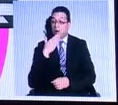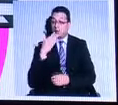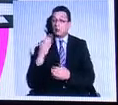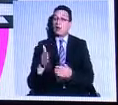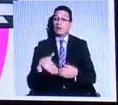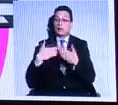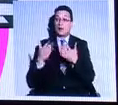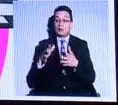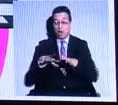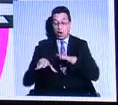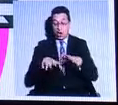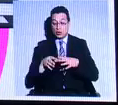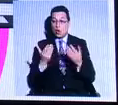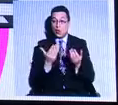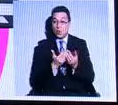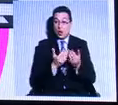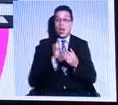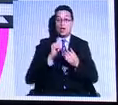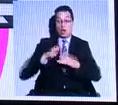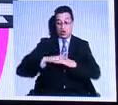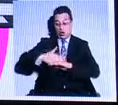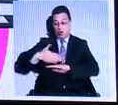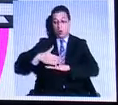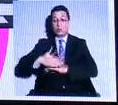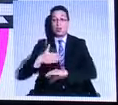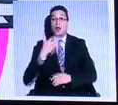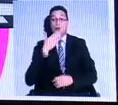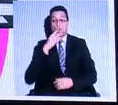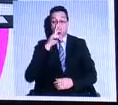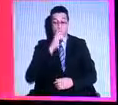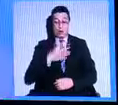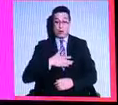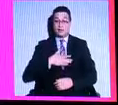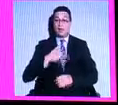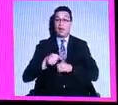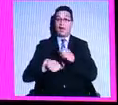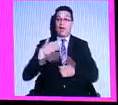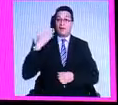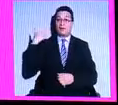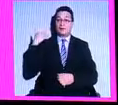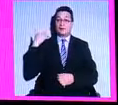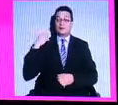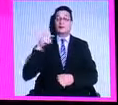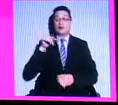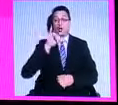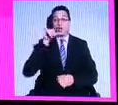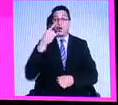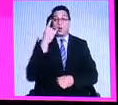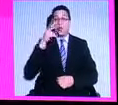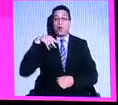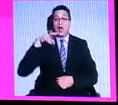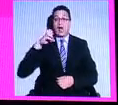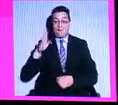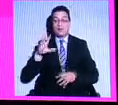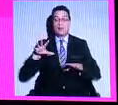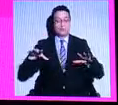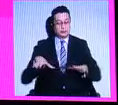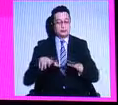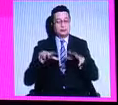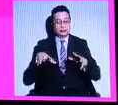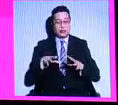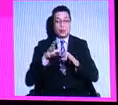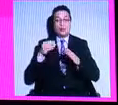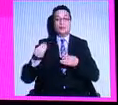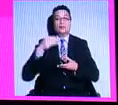entregaron un set de útiles escolares y un computador portátil, igual que a mí años atrás. JUNAEB ha realizado grandes esfuerzos para